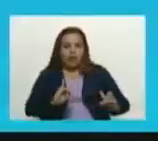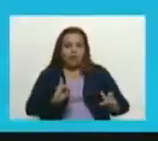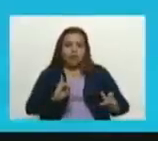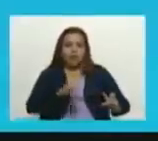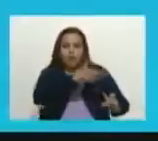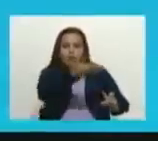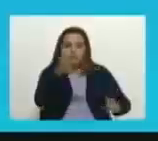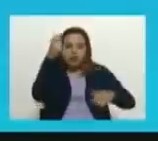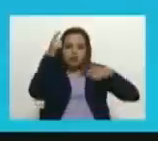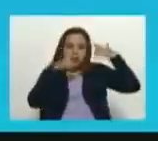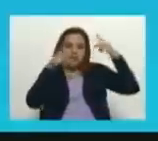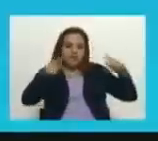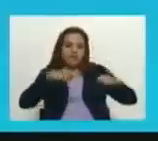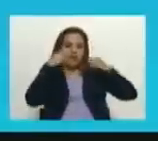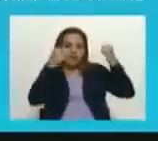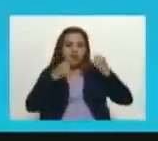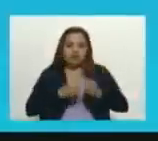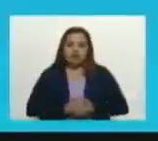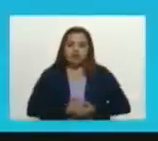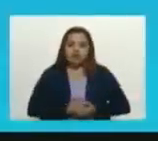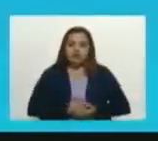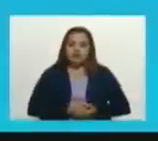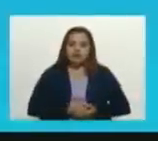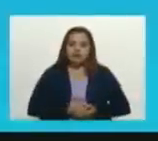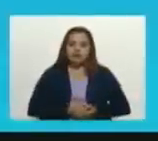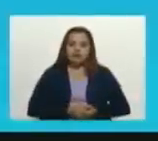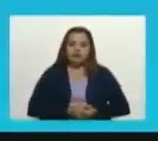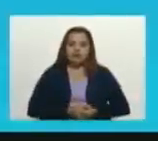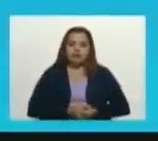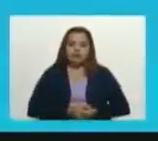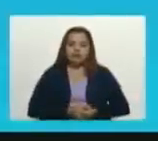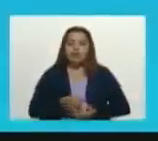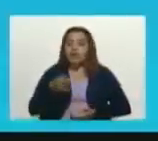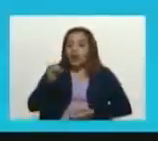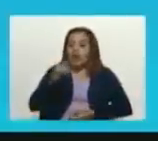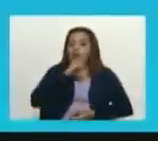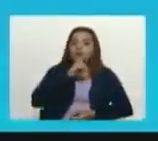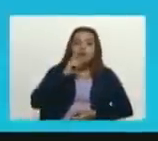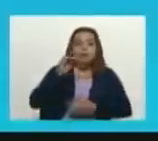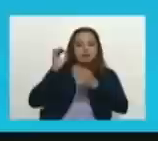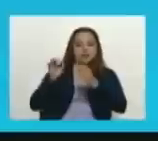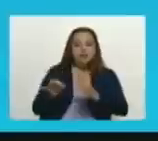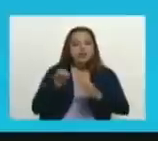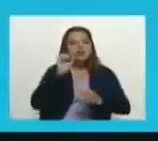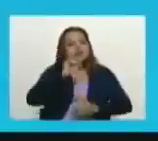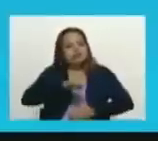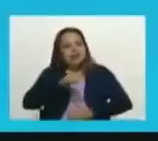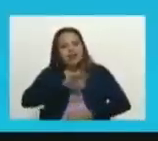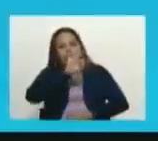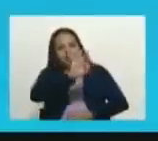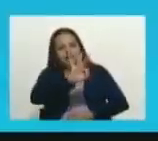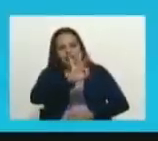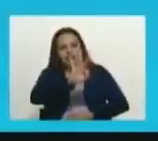Correcto, una comuna combativa, tiene un nombre combativo, ¿vale? ¿Ah? Sí, hay tres en el municipio.